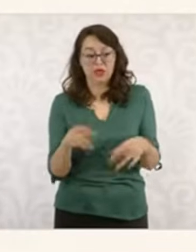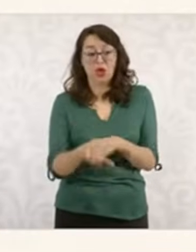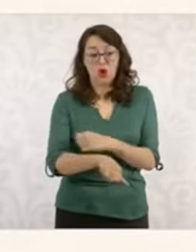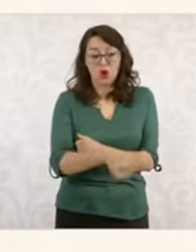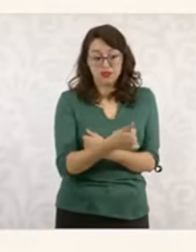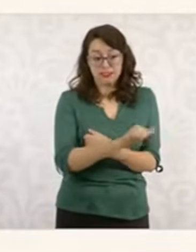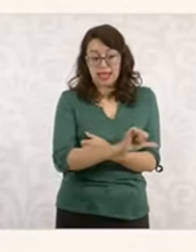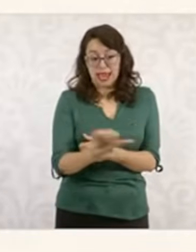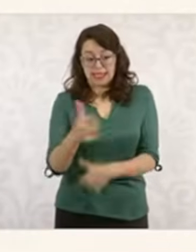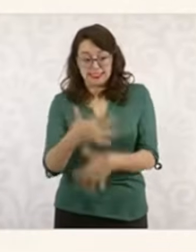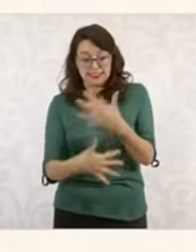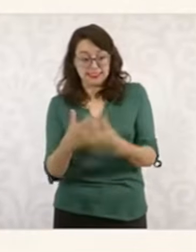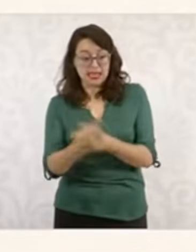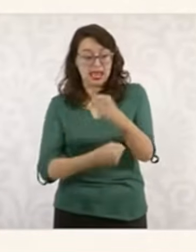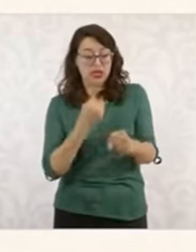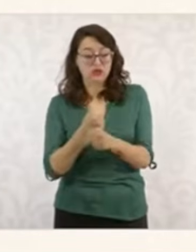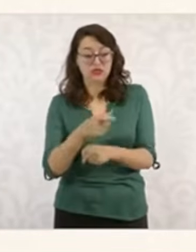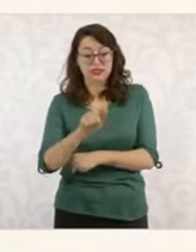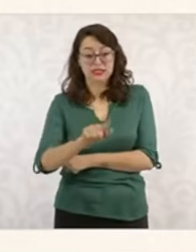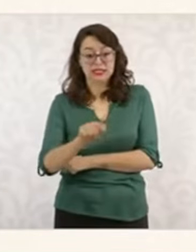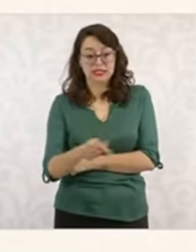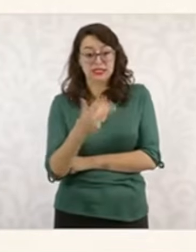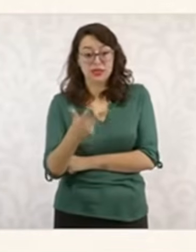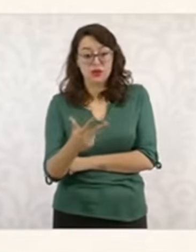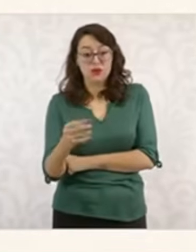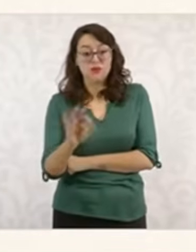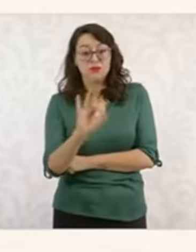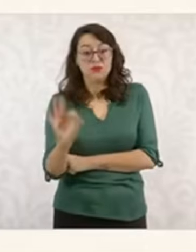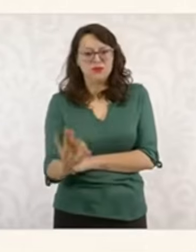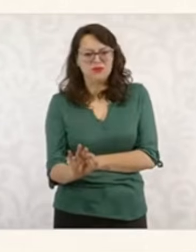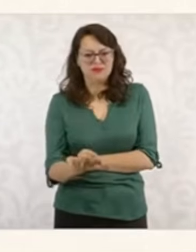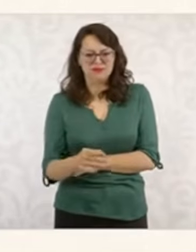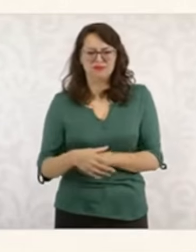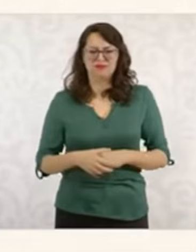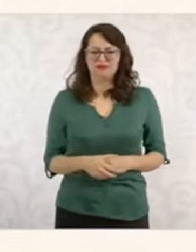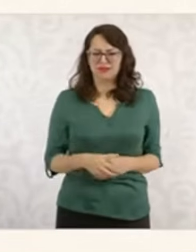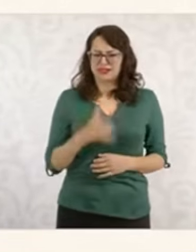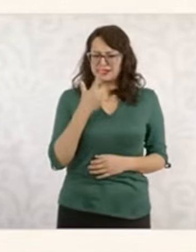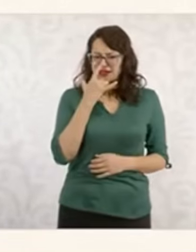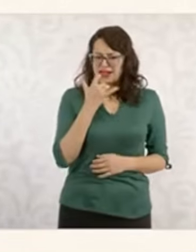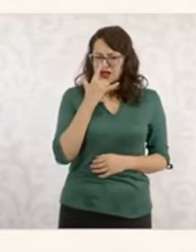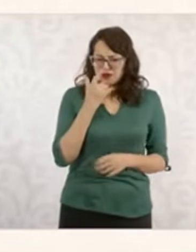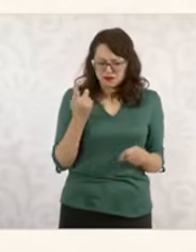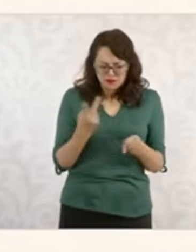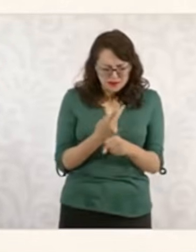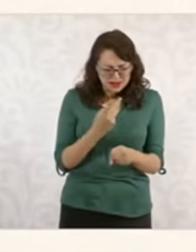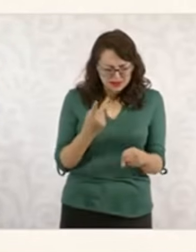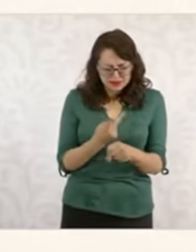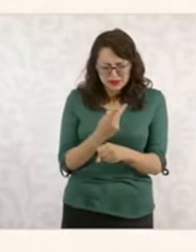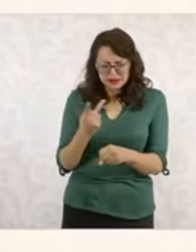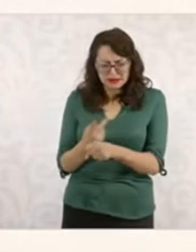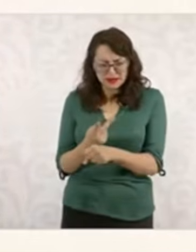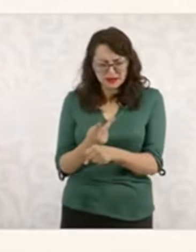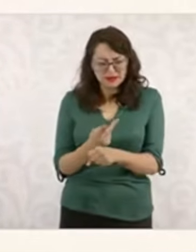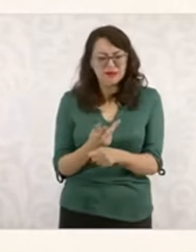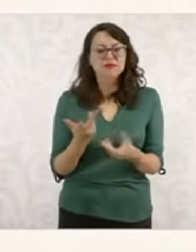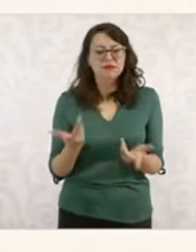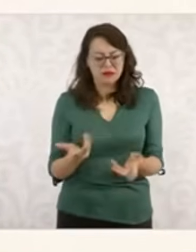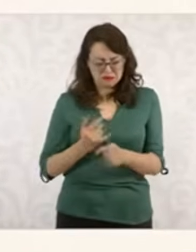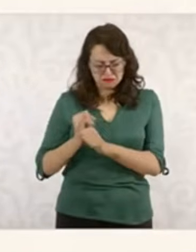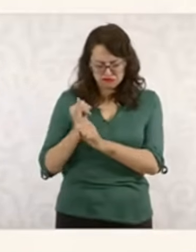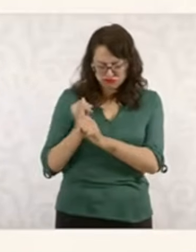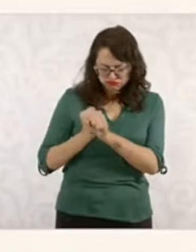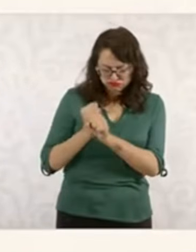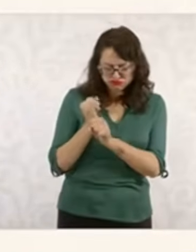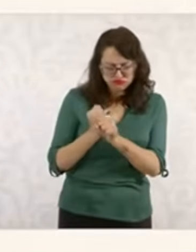para este grupo de edad. Aquí este grupo de edad, lo que hemos estado estudiando y que hay también mucha literatura que